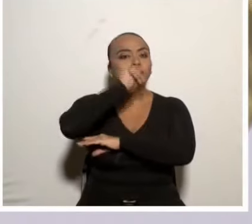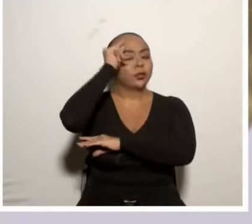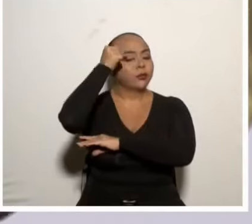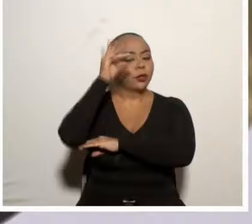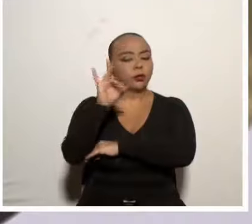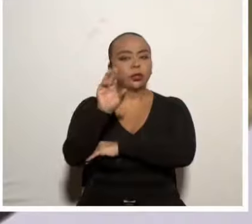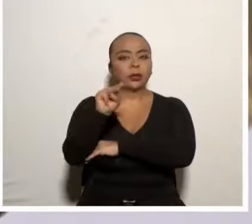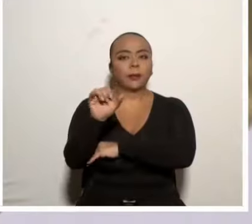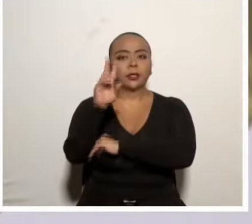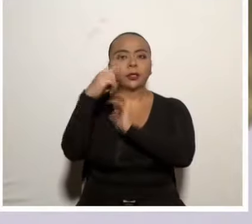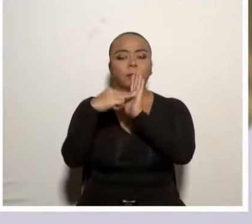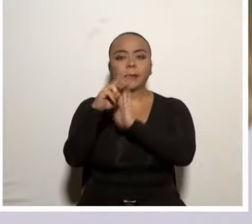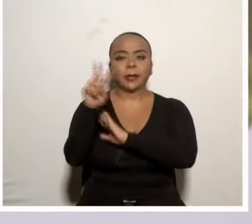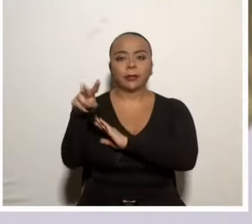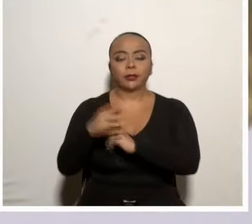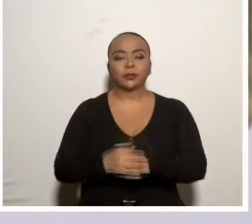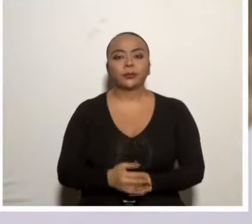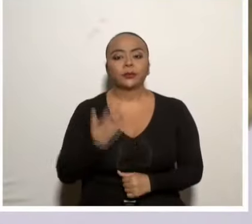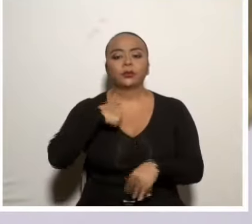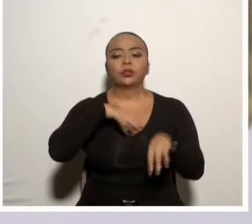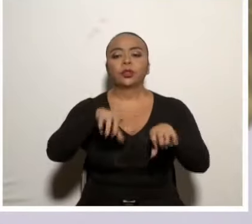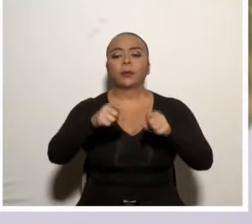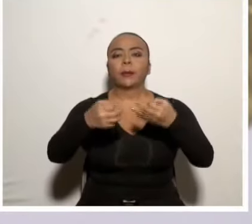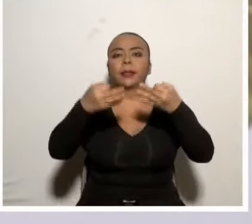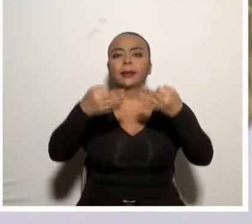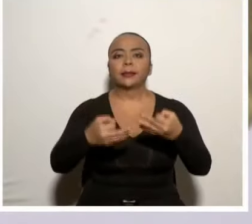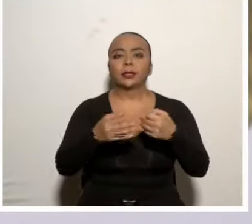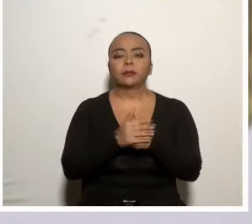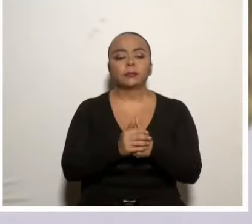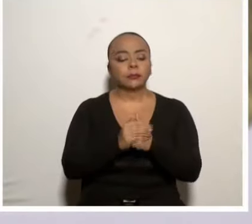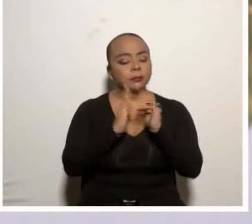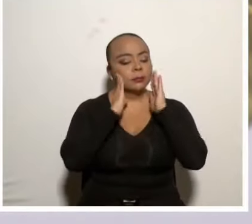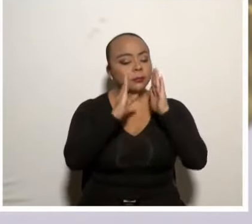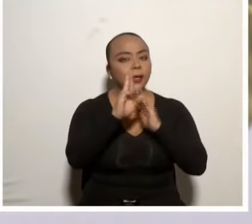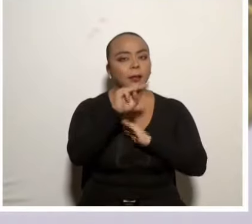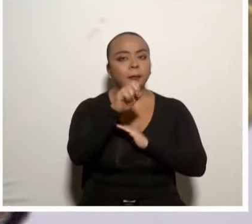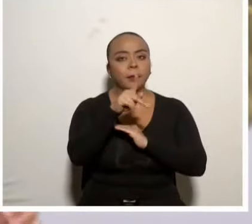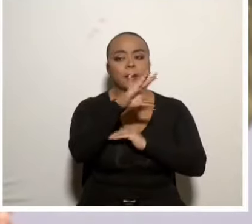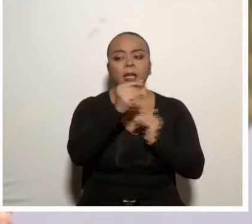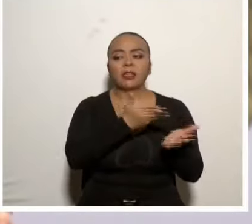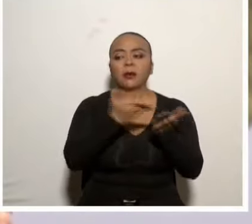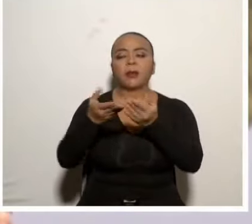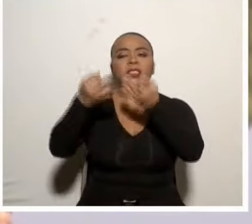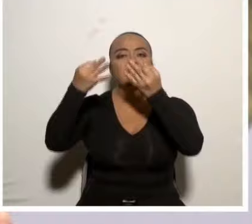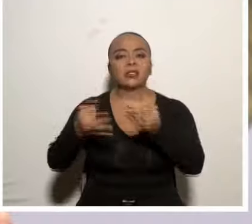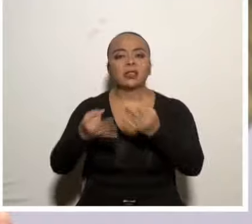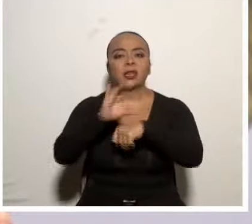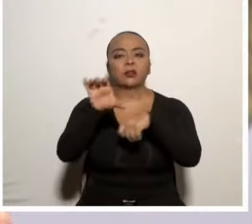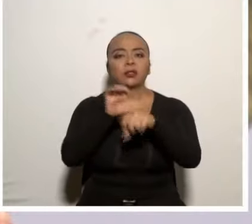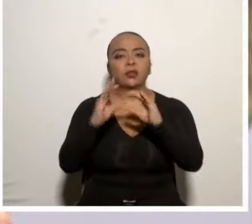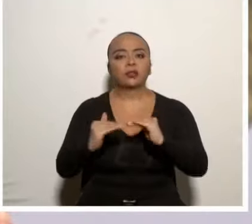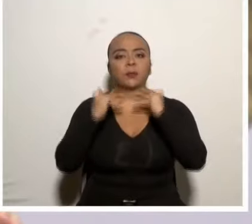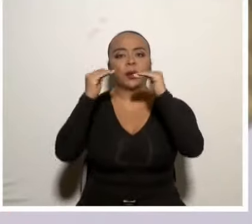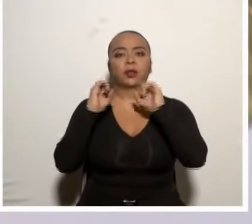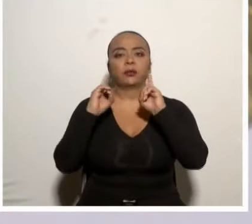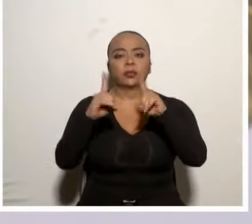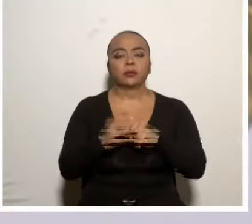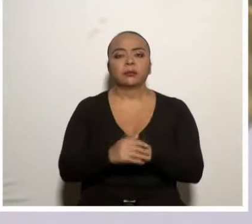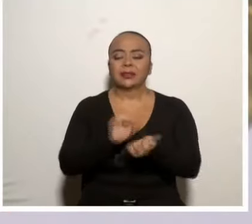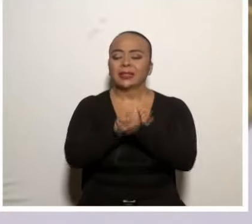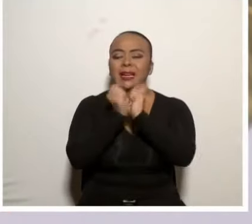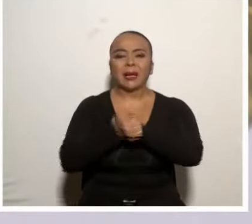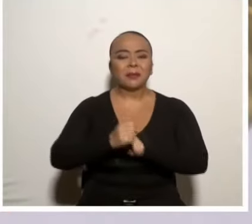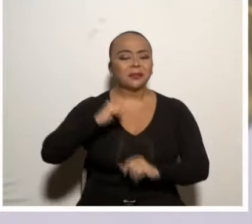8 de mayo del 2022, tomaremos la determinación de intervenir el MEP y devolver la decencia al Consejo Superior de Educación.